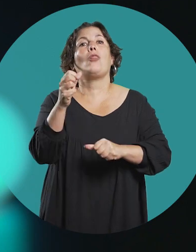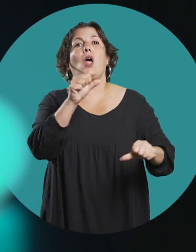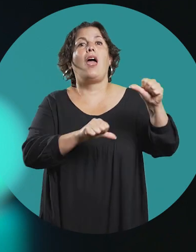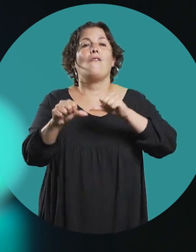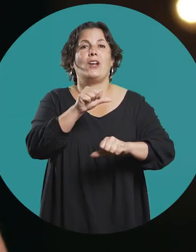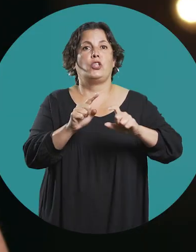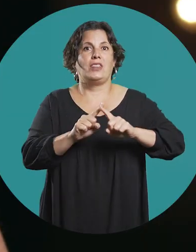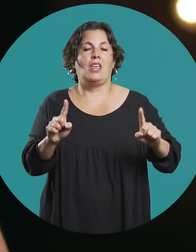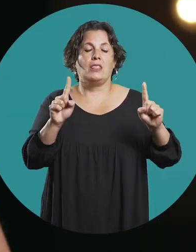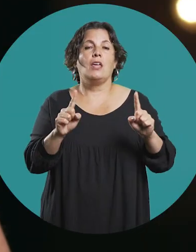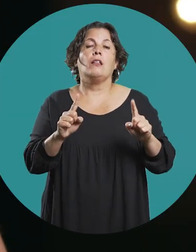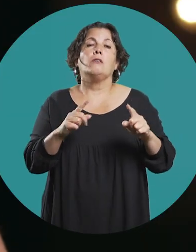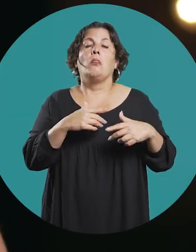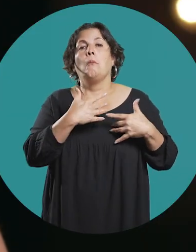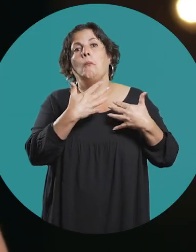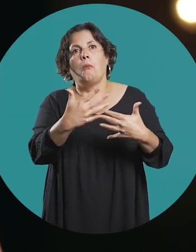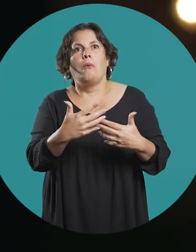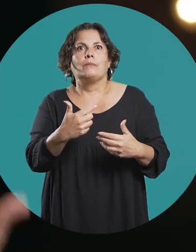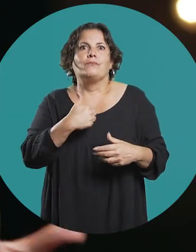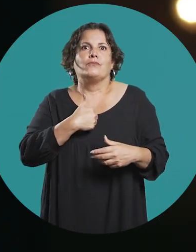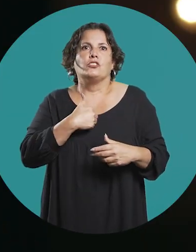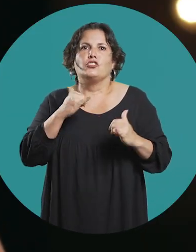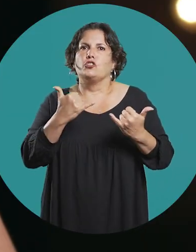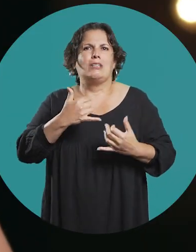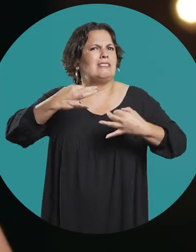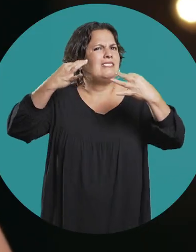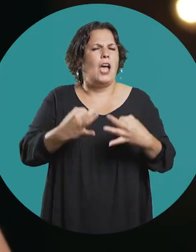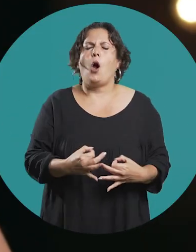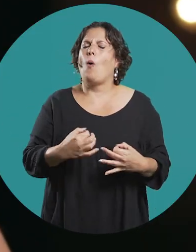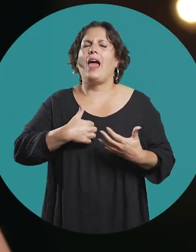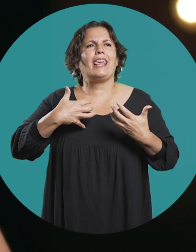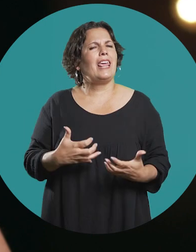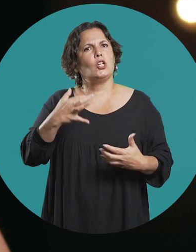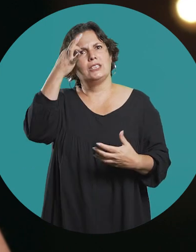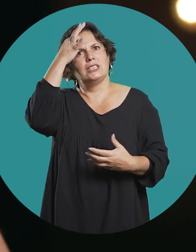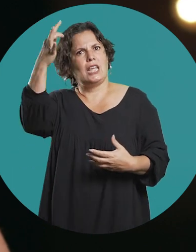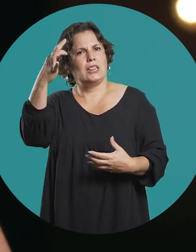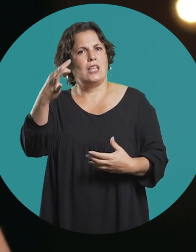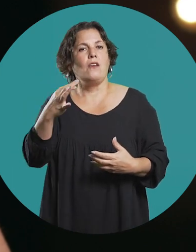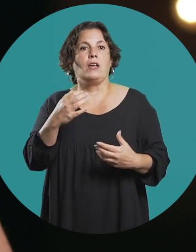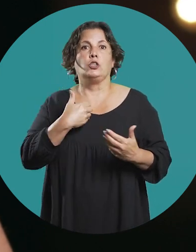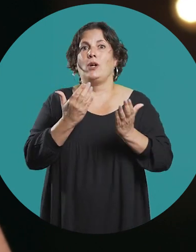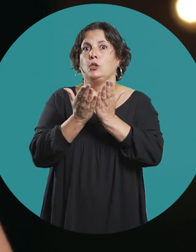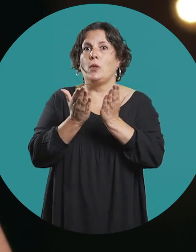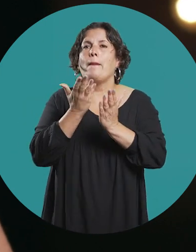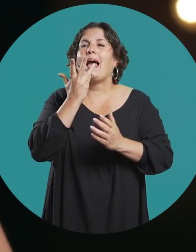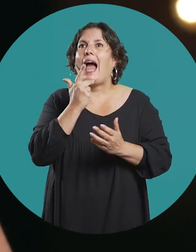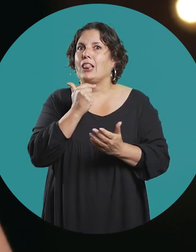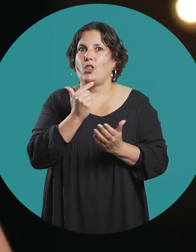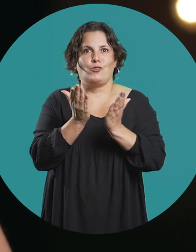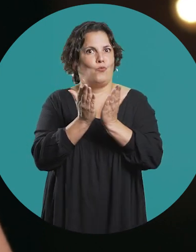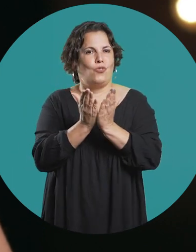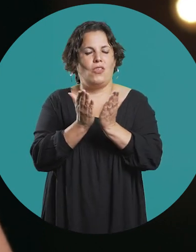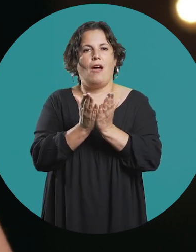laboratorios distintos y me empezó a pasar, pues yo estaba súper segura que quería ser científica y de hecho la carrera me gustó un